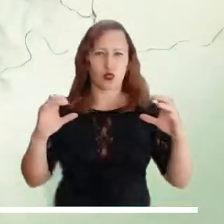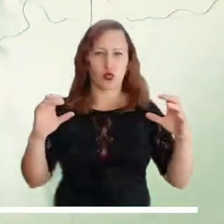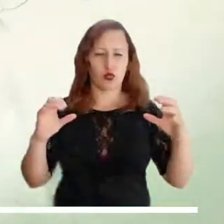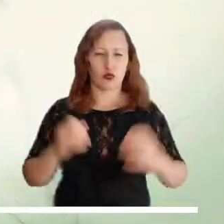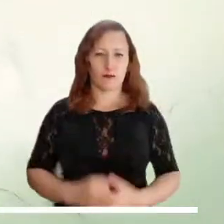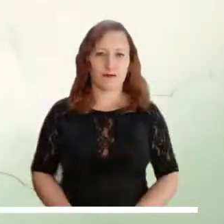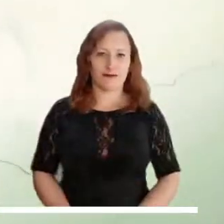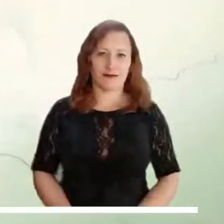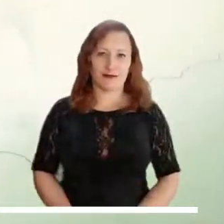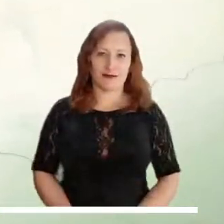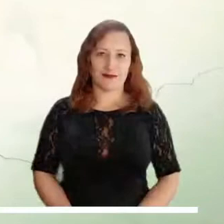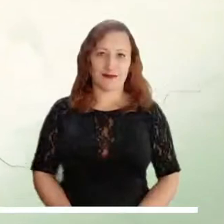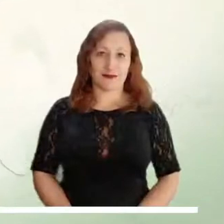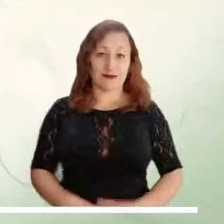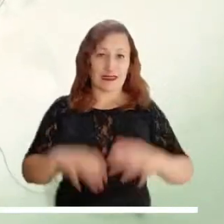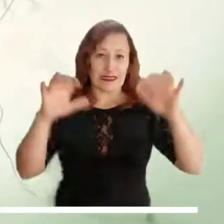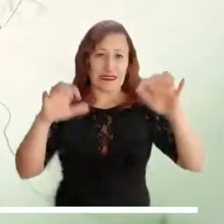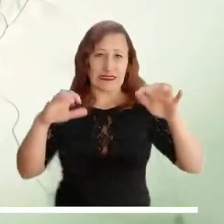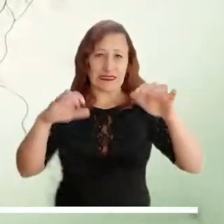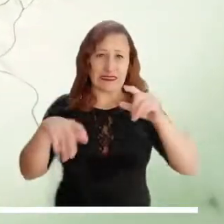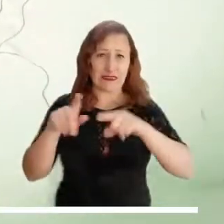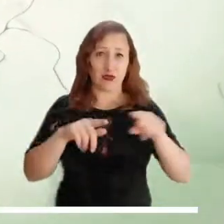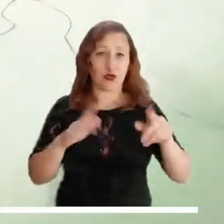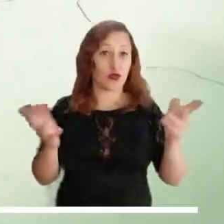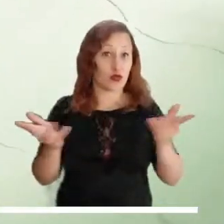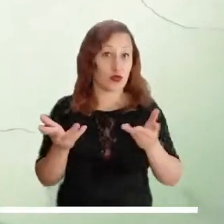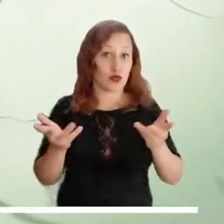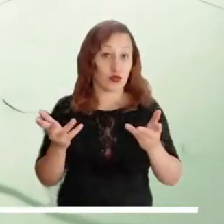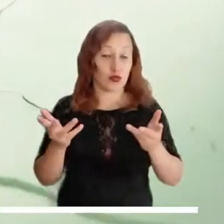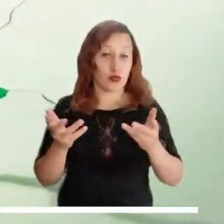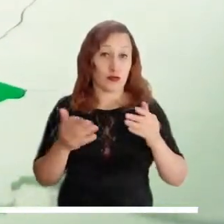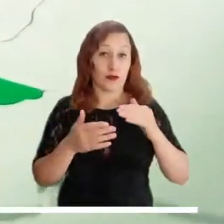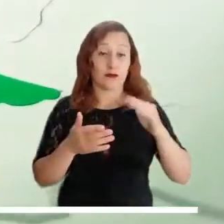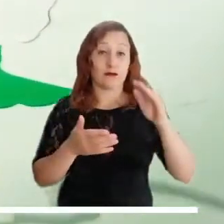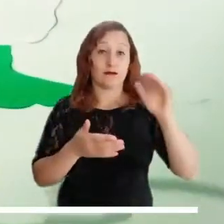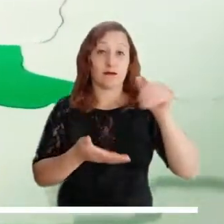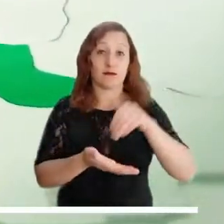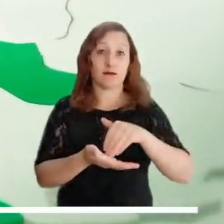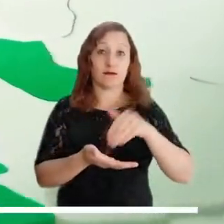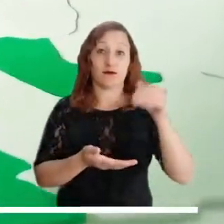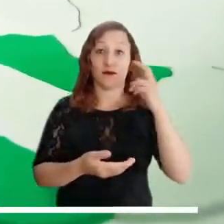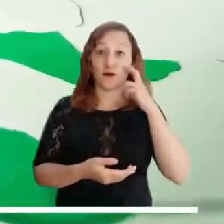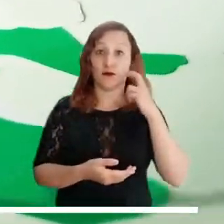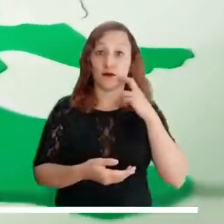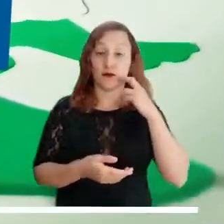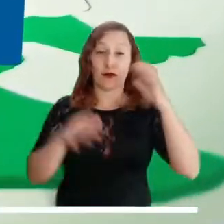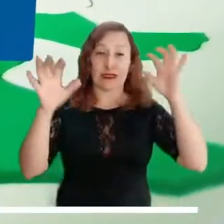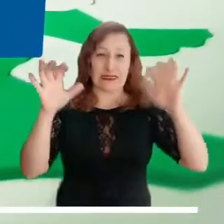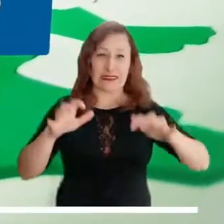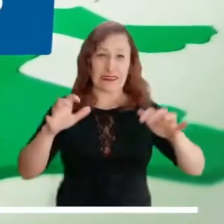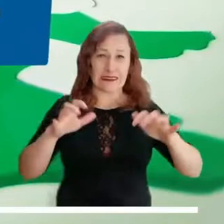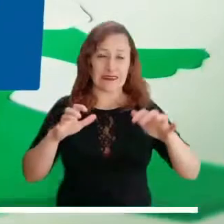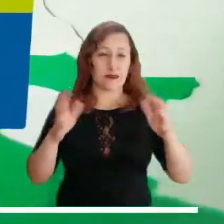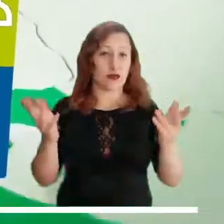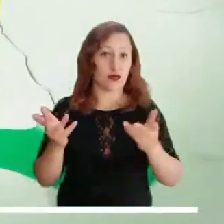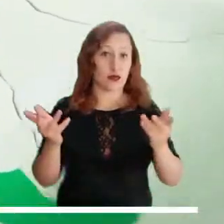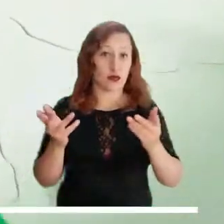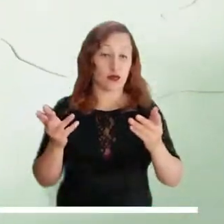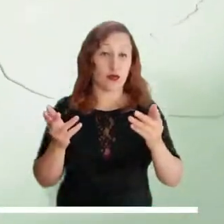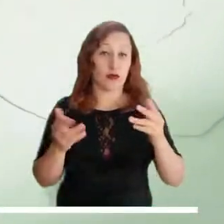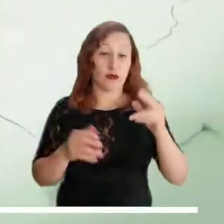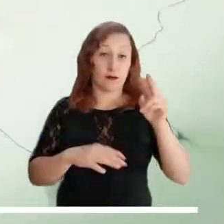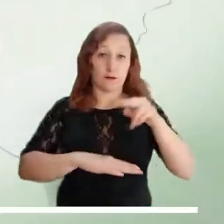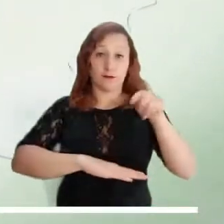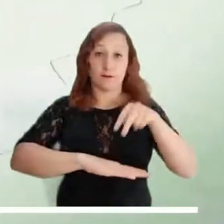cielo parcialmente nublado. Algunas lluvias dispersas se podrían experimentar en el centro de Chocó, mientras que lluvias puntuales